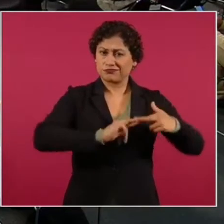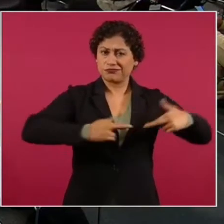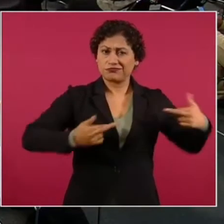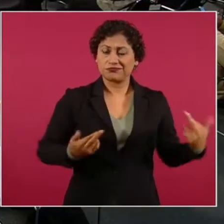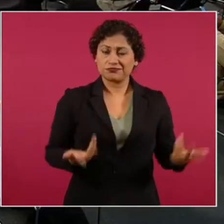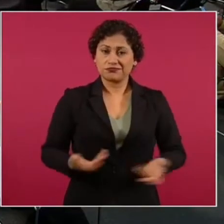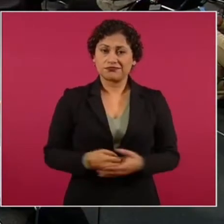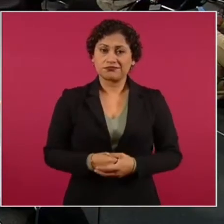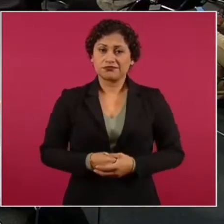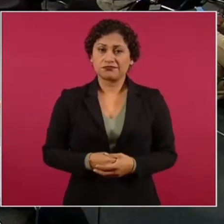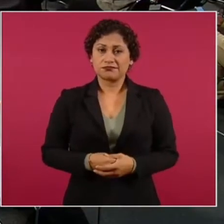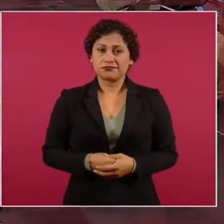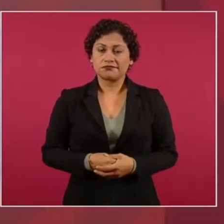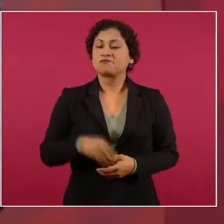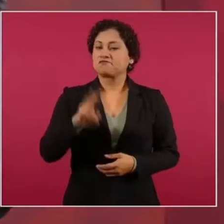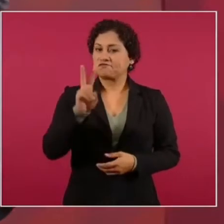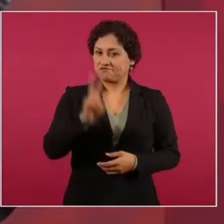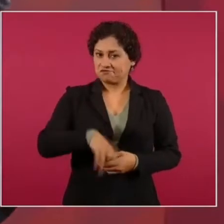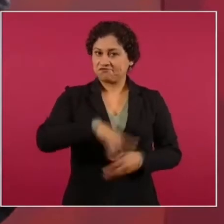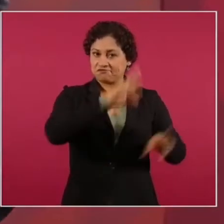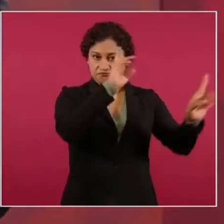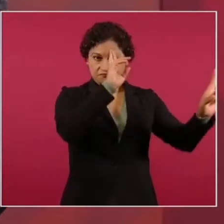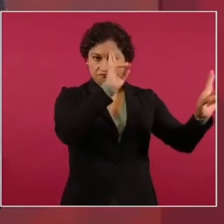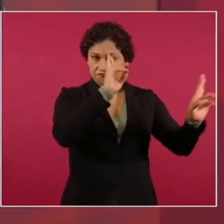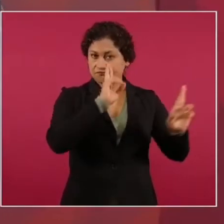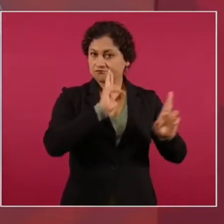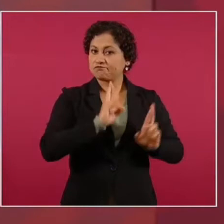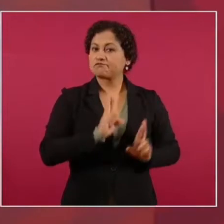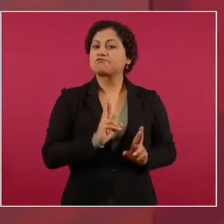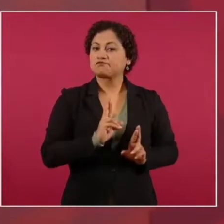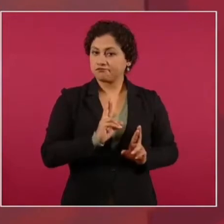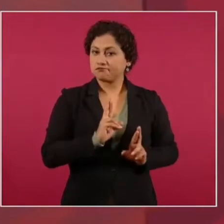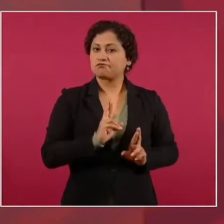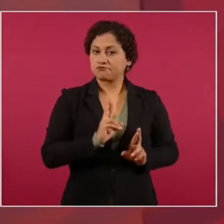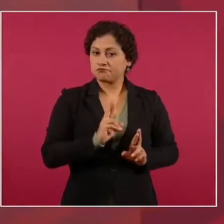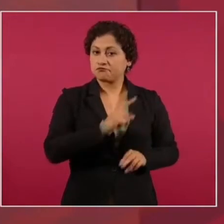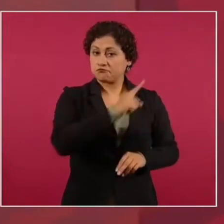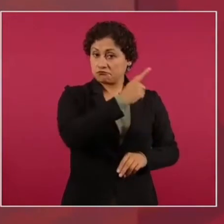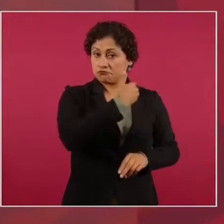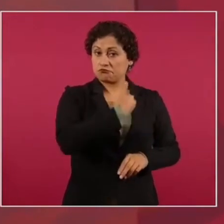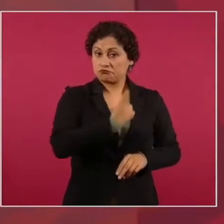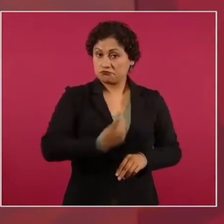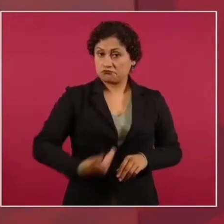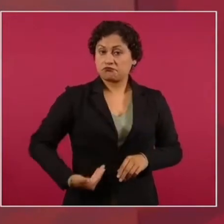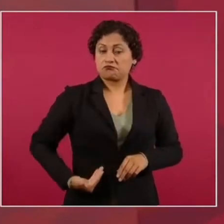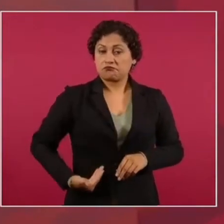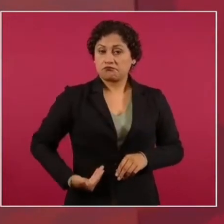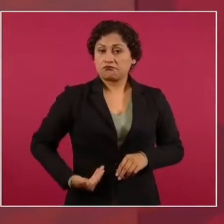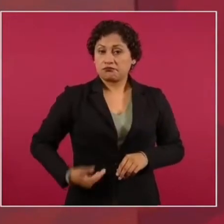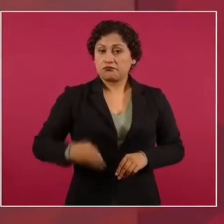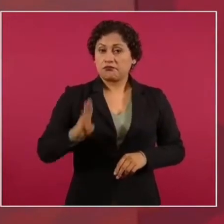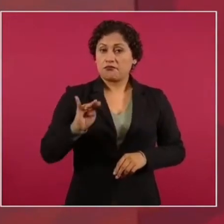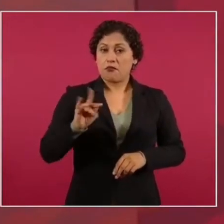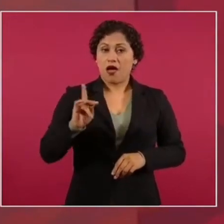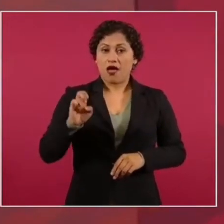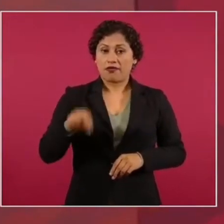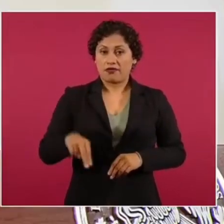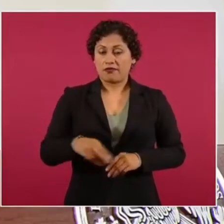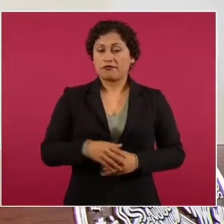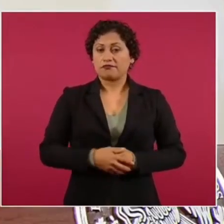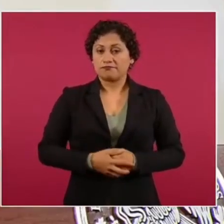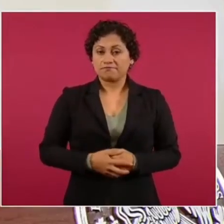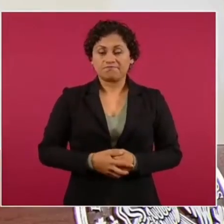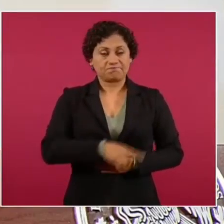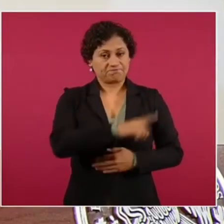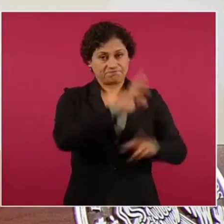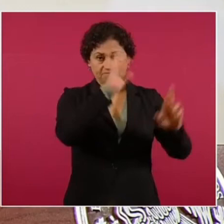y muy respetuoso el presidente Biden,